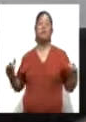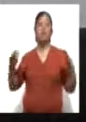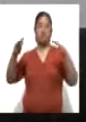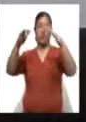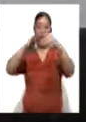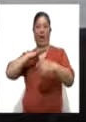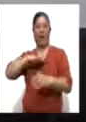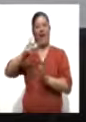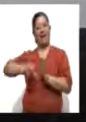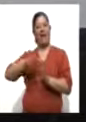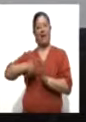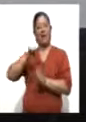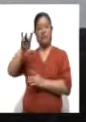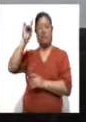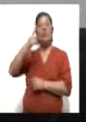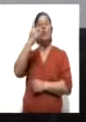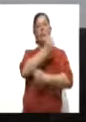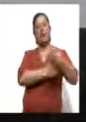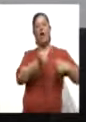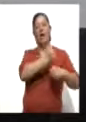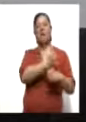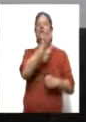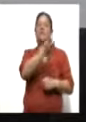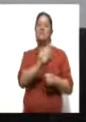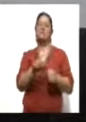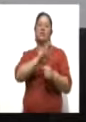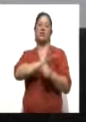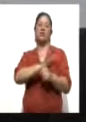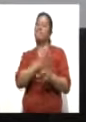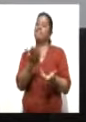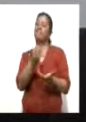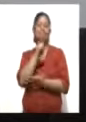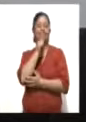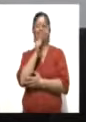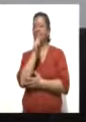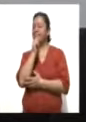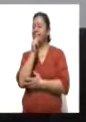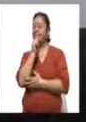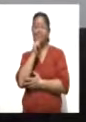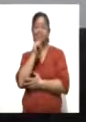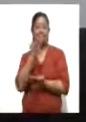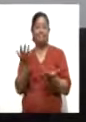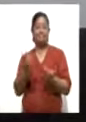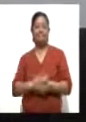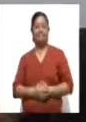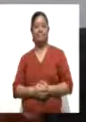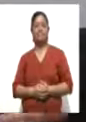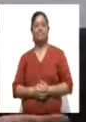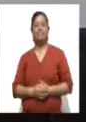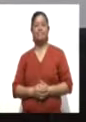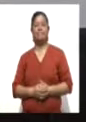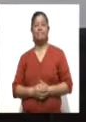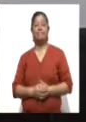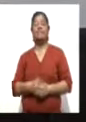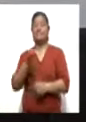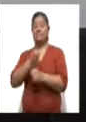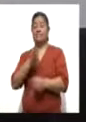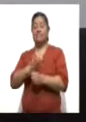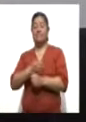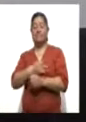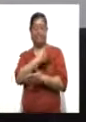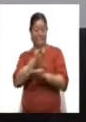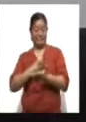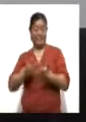pasados, que incluso el año pasado, debido precisamente a la contingencia, tampoco se pudo llevar a cabo. Entonces, este año sí tenemos